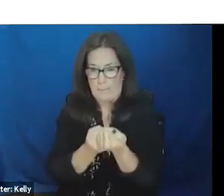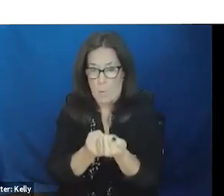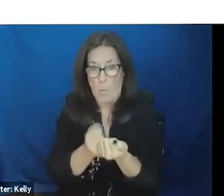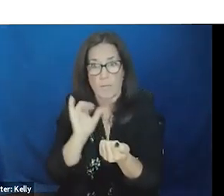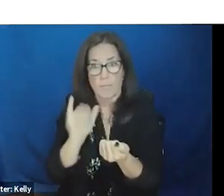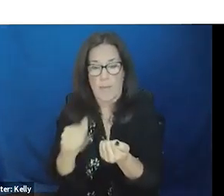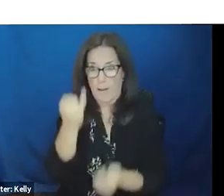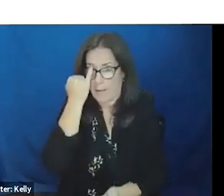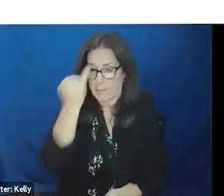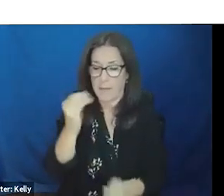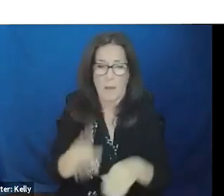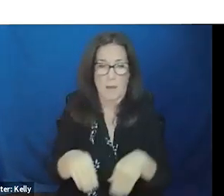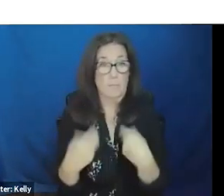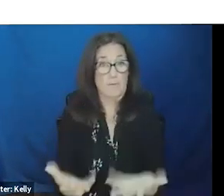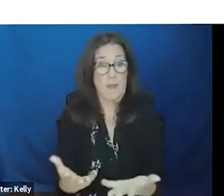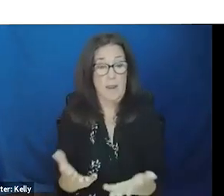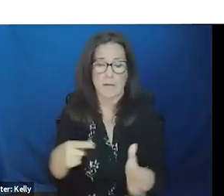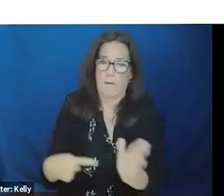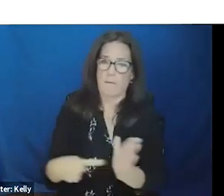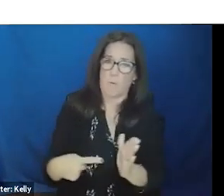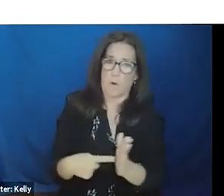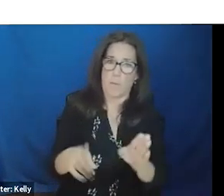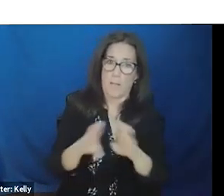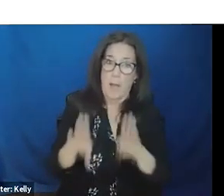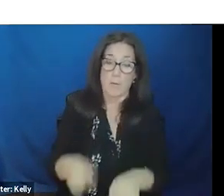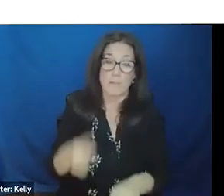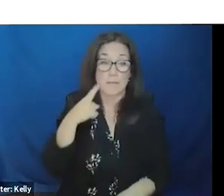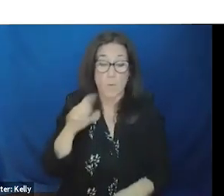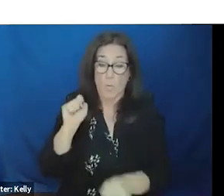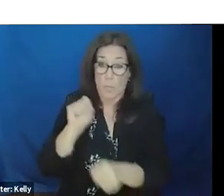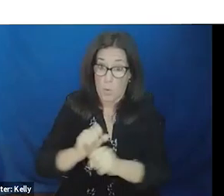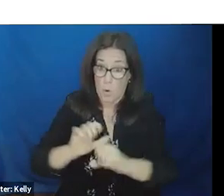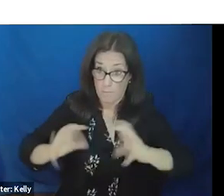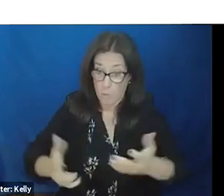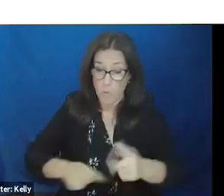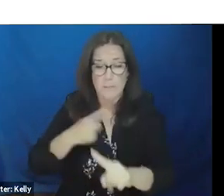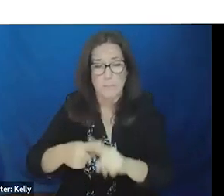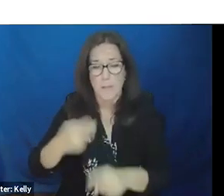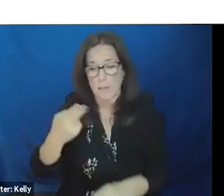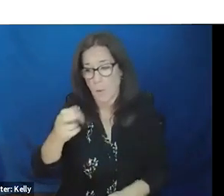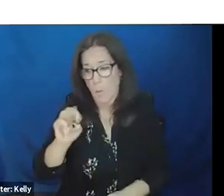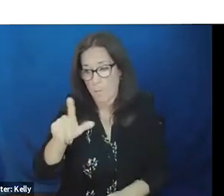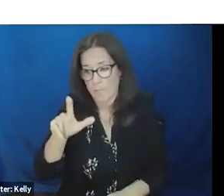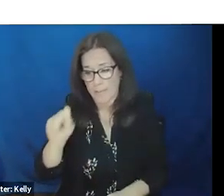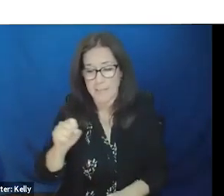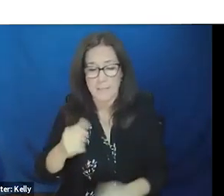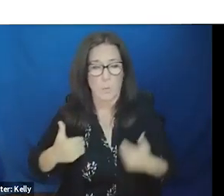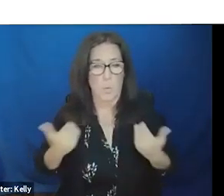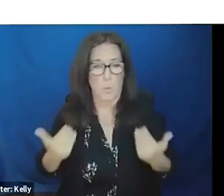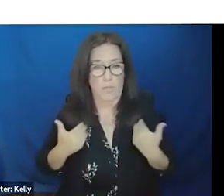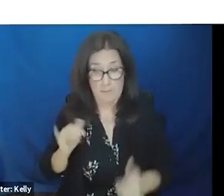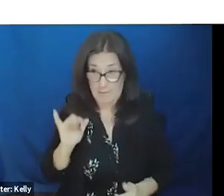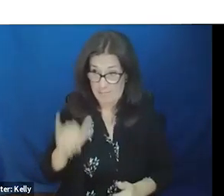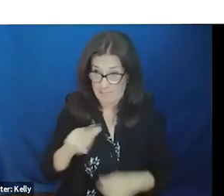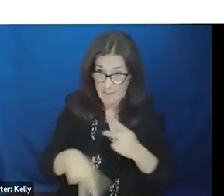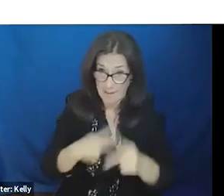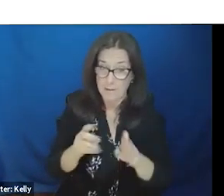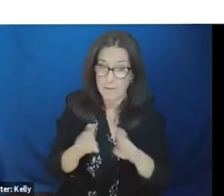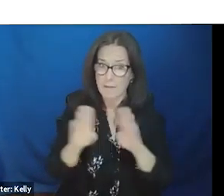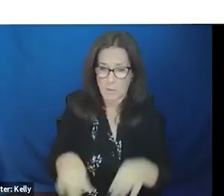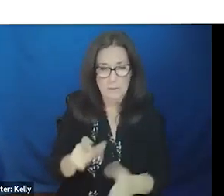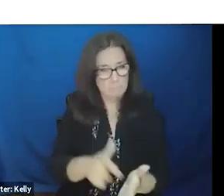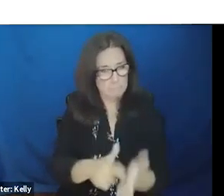condado nosotros estamos a favor de brindar hogares asequibles para nuestros empleados y jóvenes